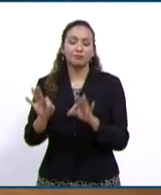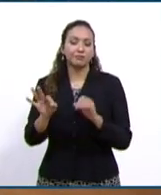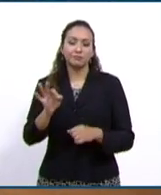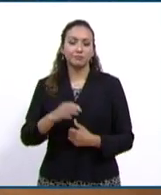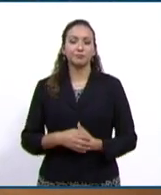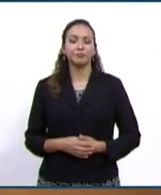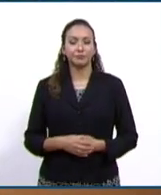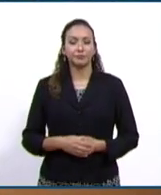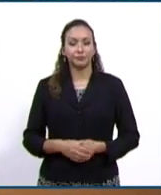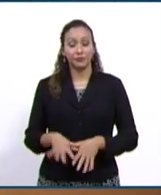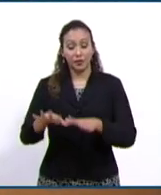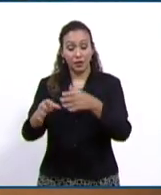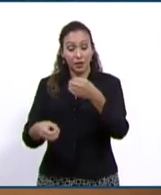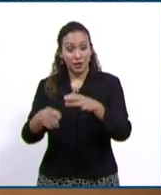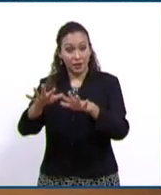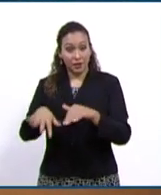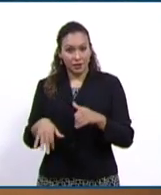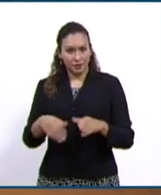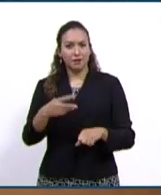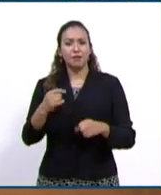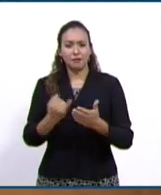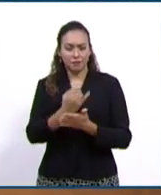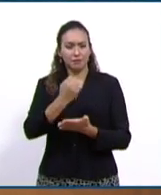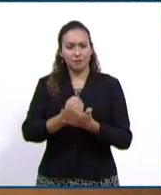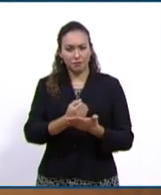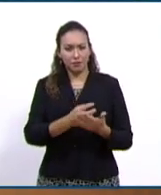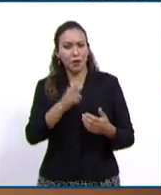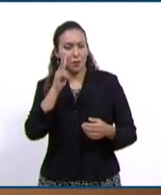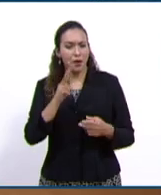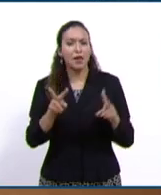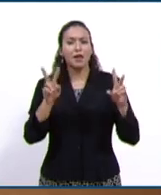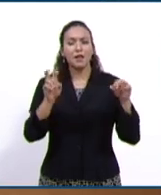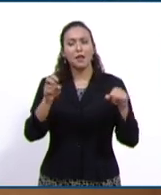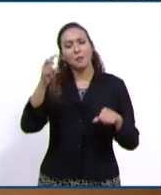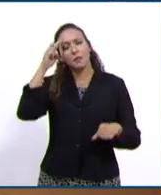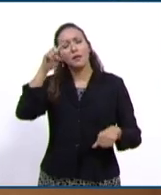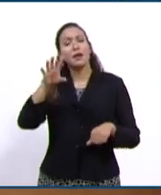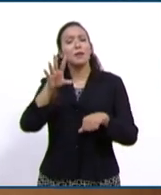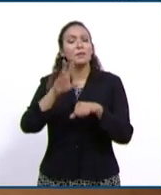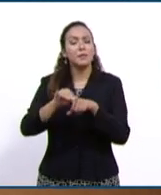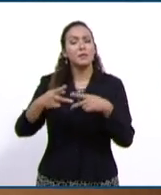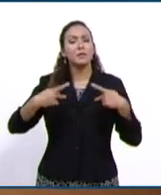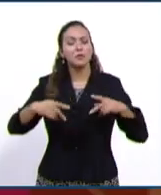Las salas de la Corte resolvieron asuntos en materia de licencias de cuidado y violencia familiar.